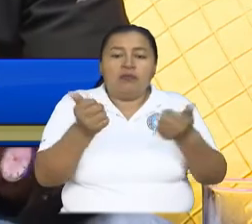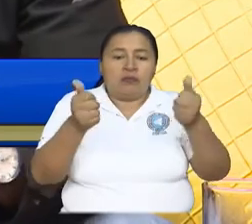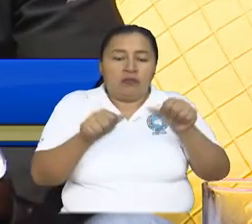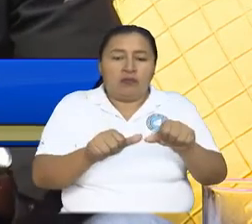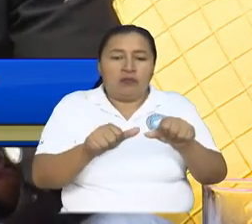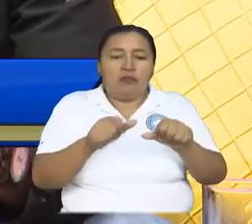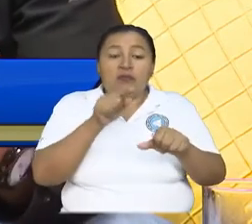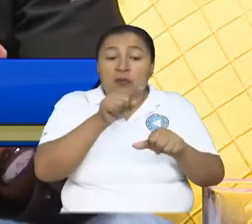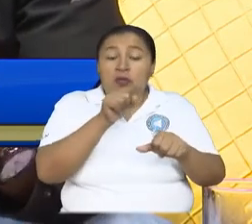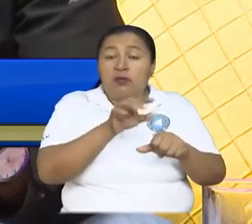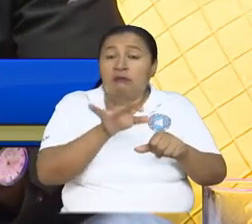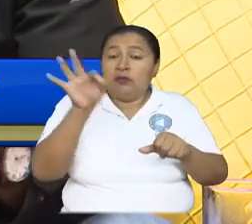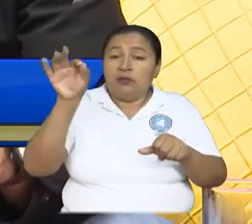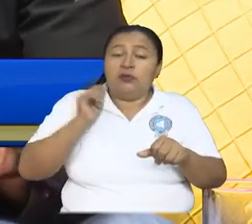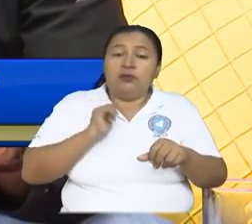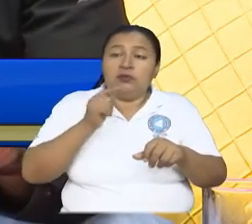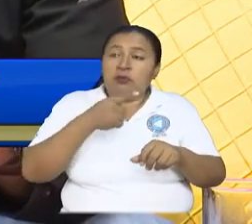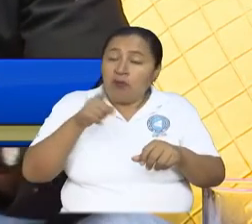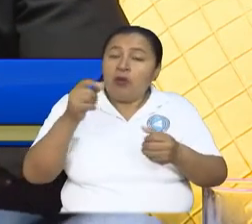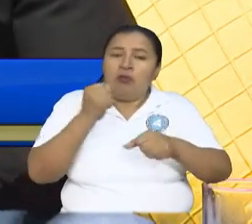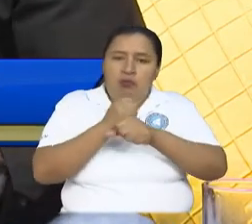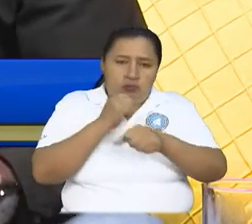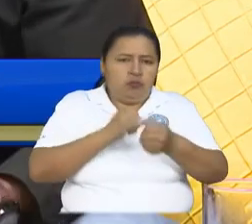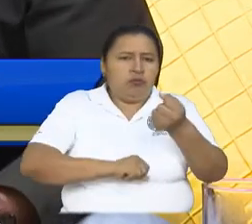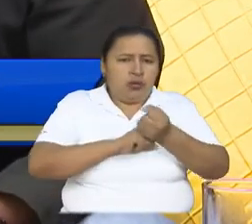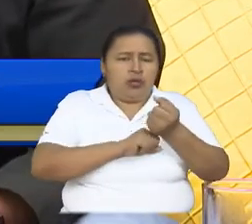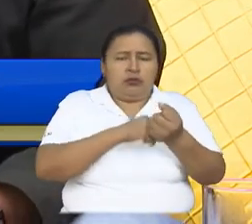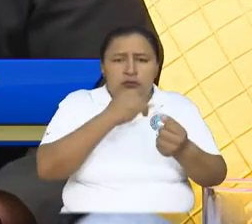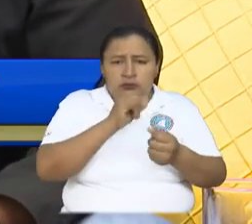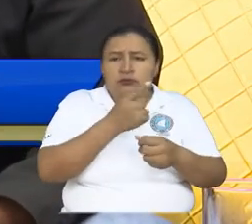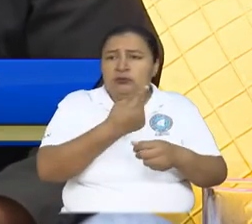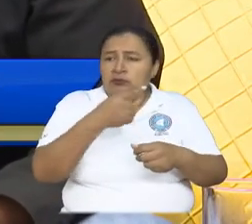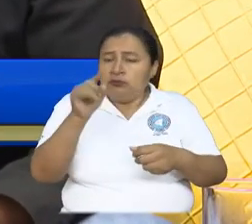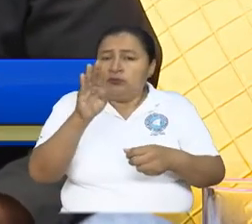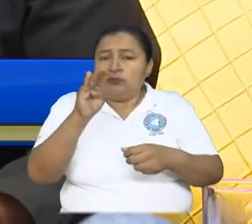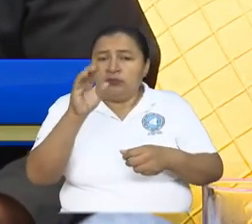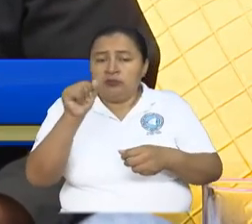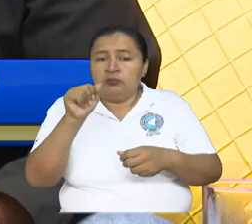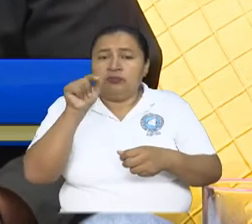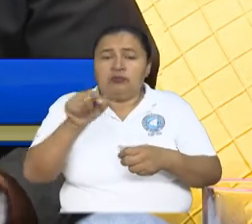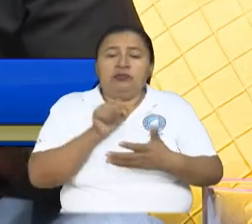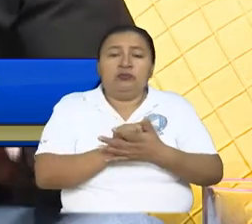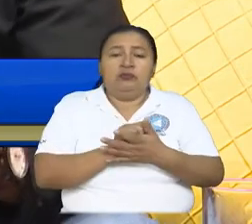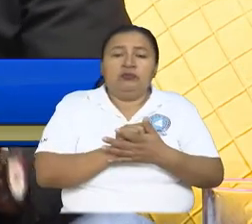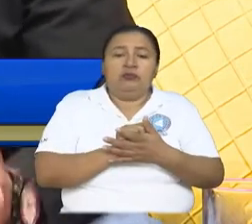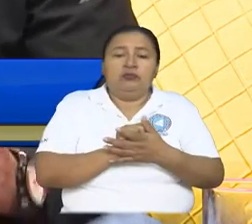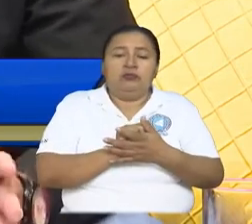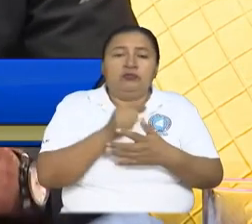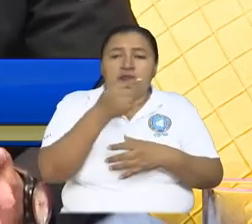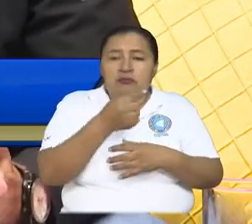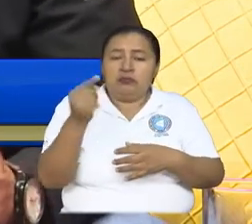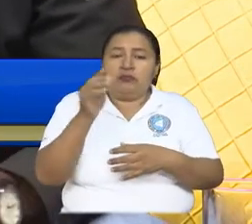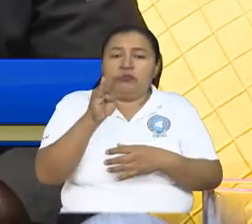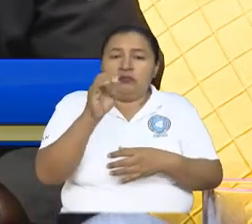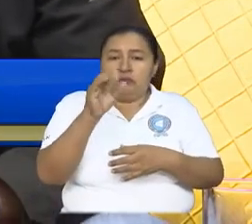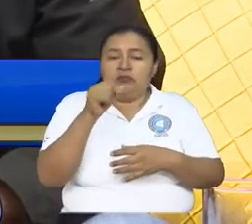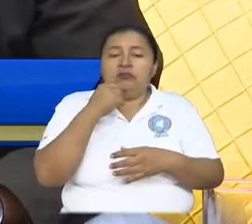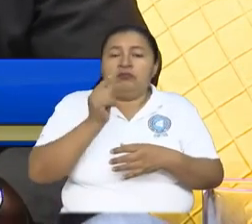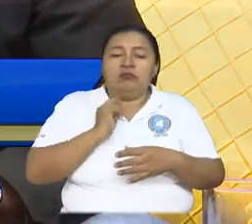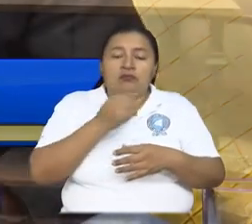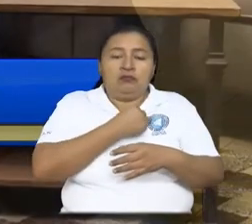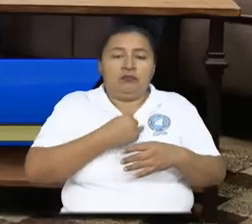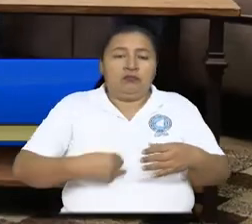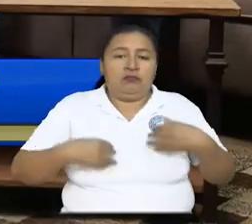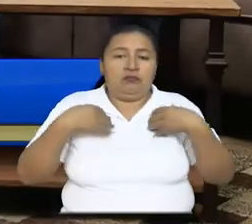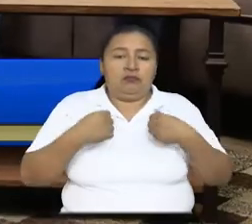esos compañeros nosotros vamos a apoyarlo verdad con la beca que se estima puede el ministerio de salud